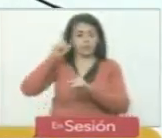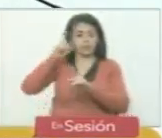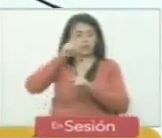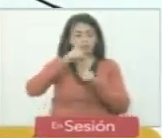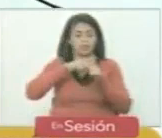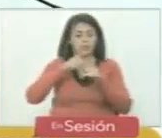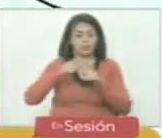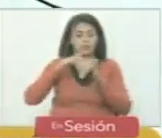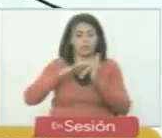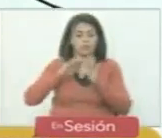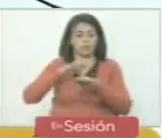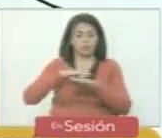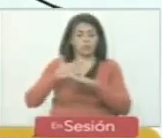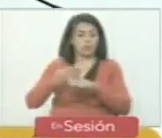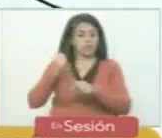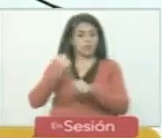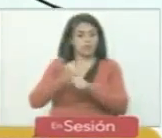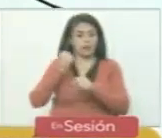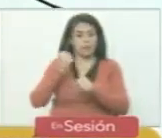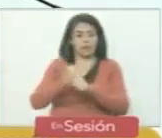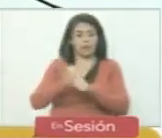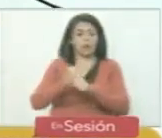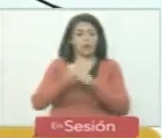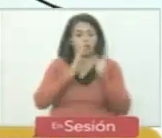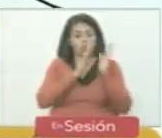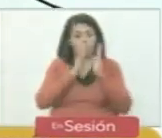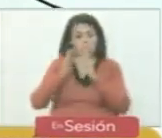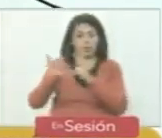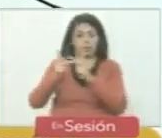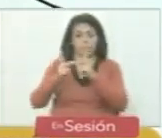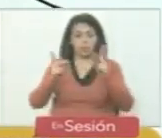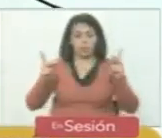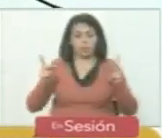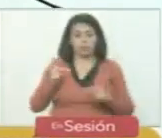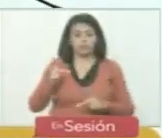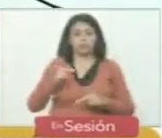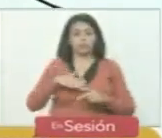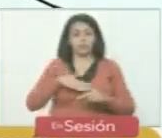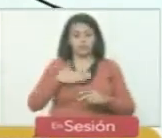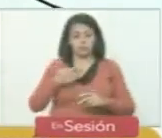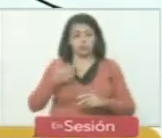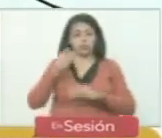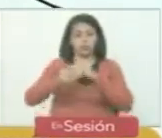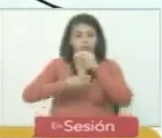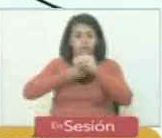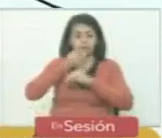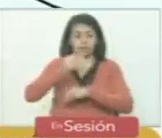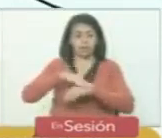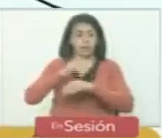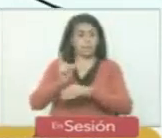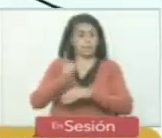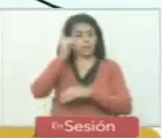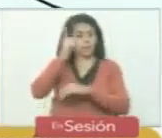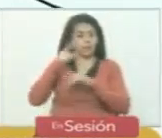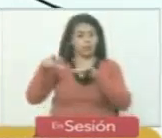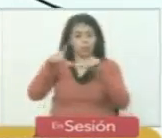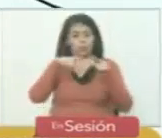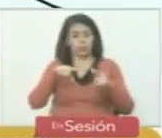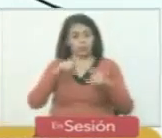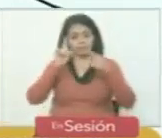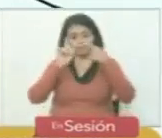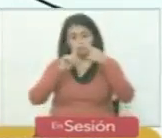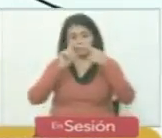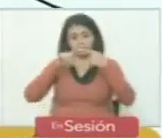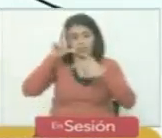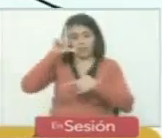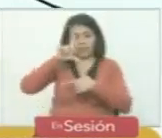doctrina en el empleo de materia de orden público y se puso, por supuesto, en el primer lugar en